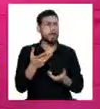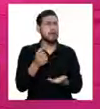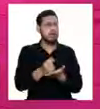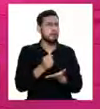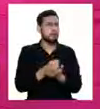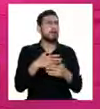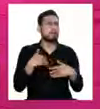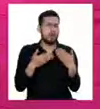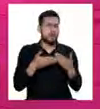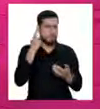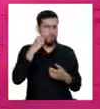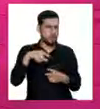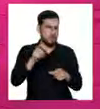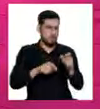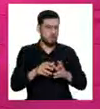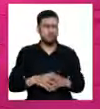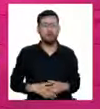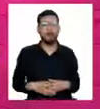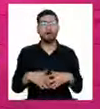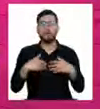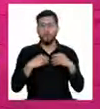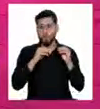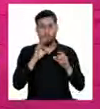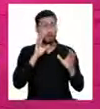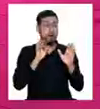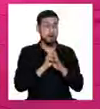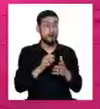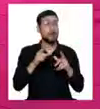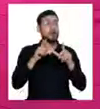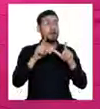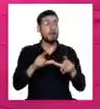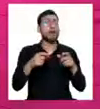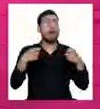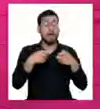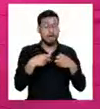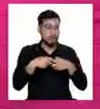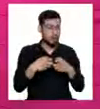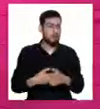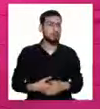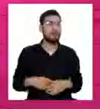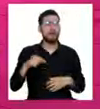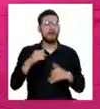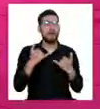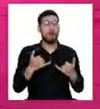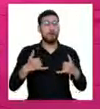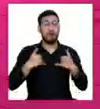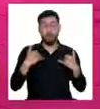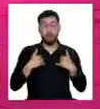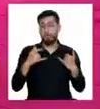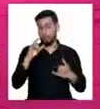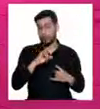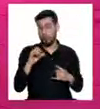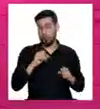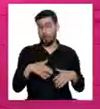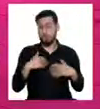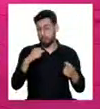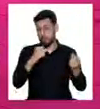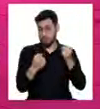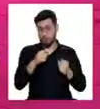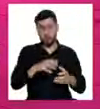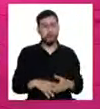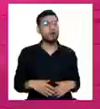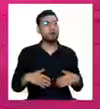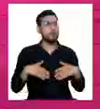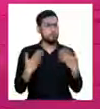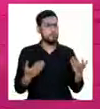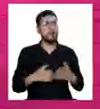trámite sea amigable hacia él. Hemos implementado, por ejemplo, la licencia electrónica, que es un elemento que ahora los jóvenes utilizan para conducir. La